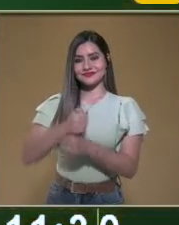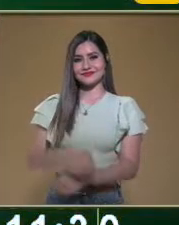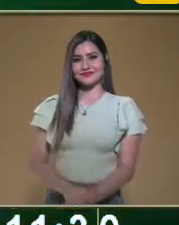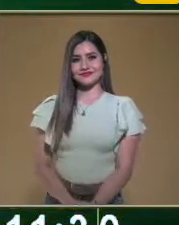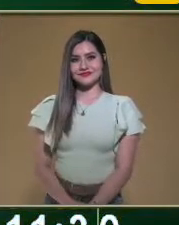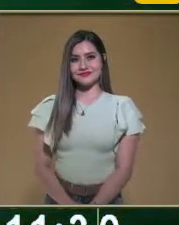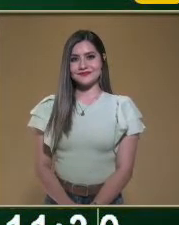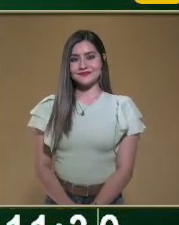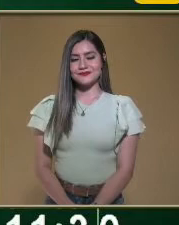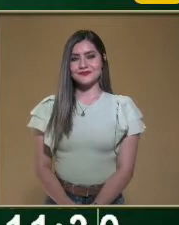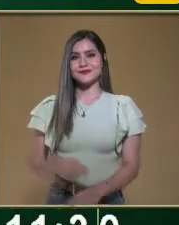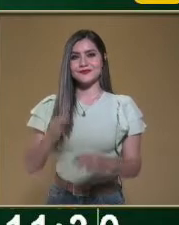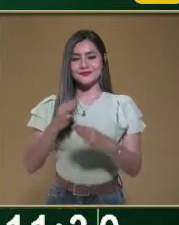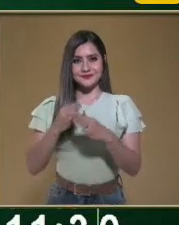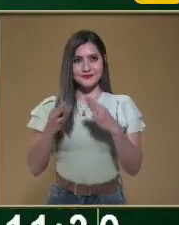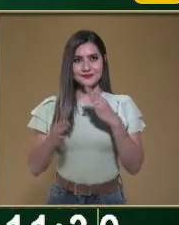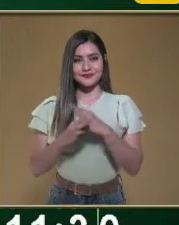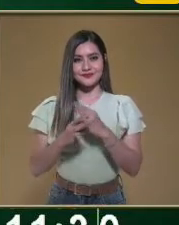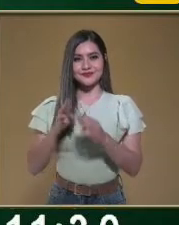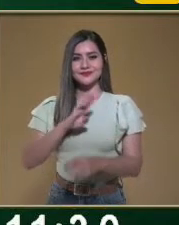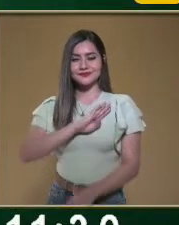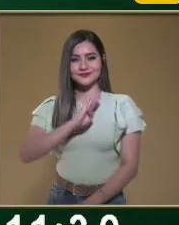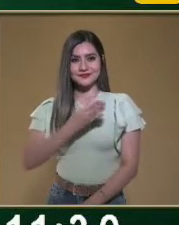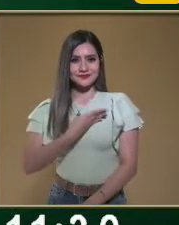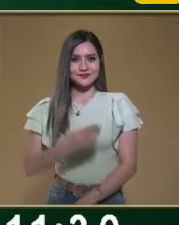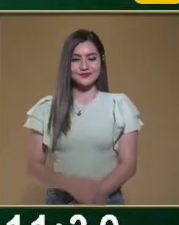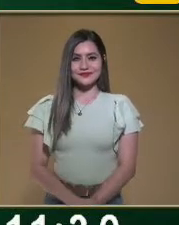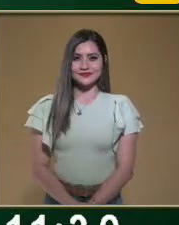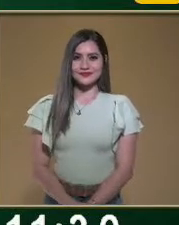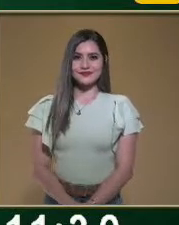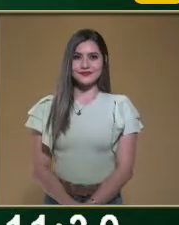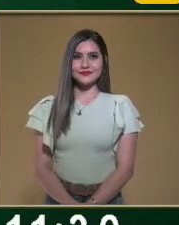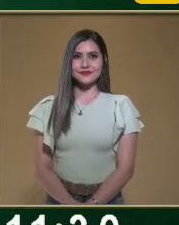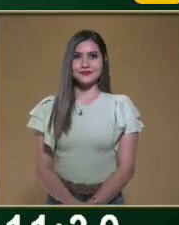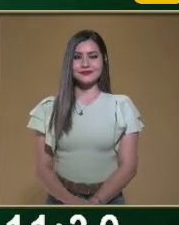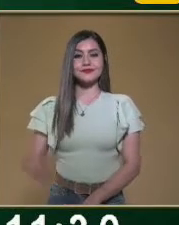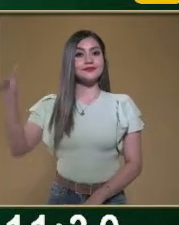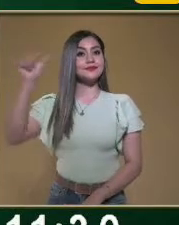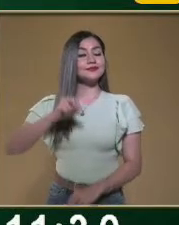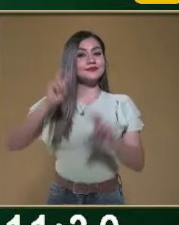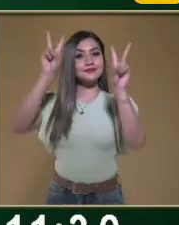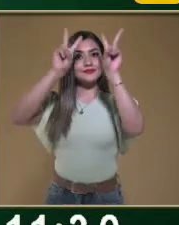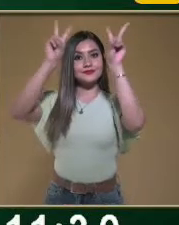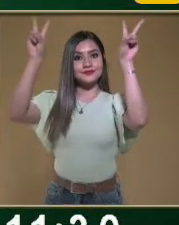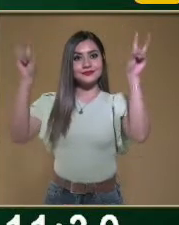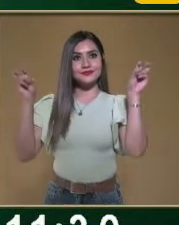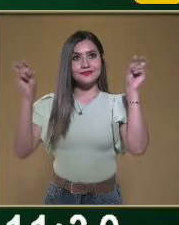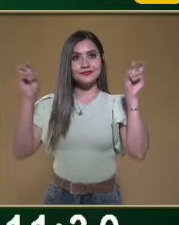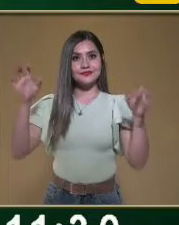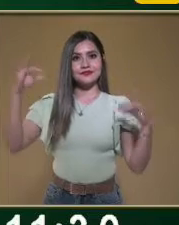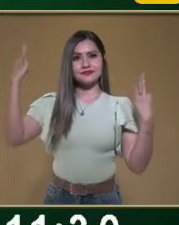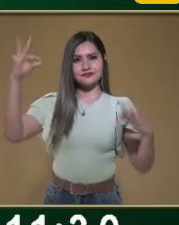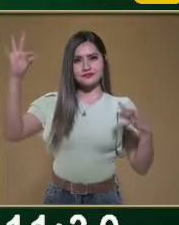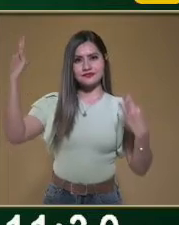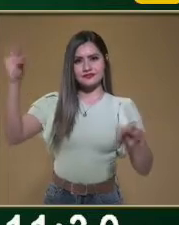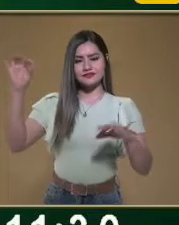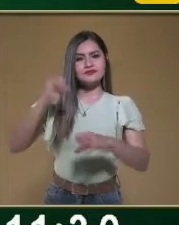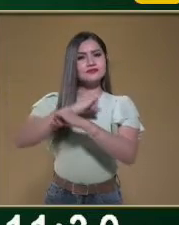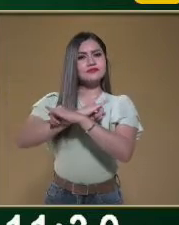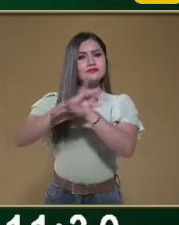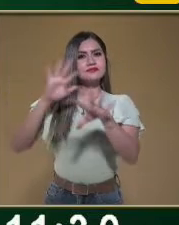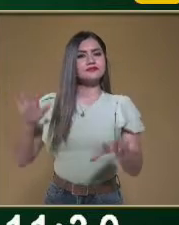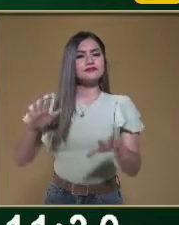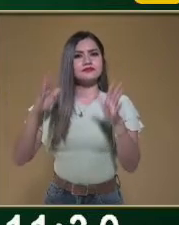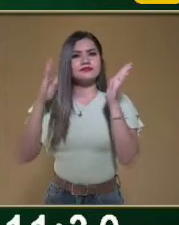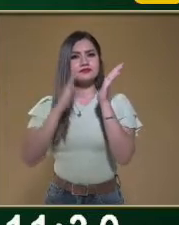con la materia de español. Y nuestro tema es carteles informativos, que lo puedes encontrar en la